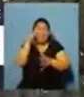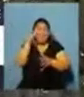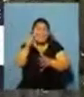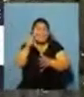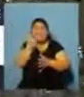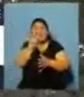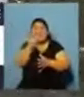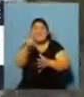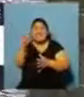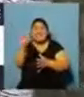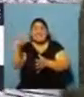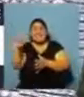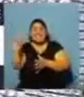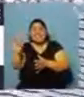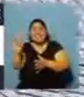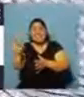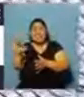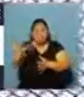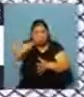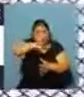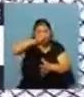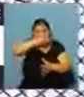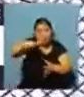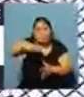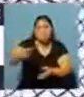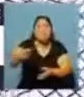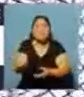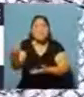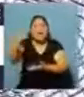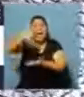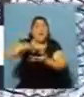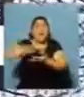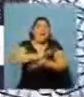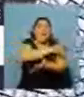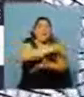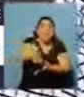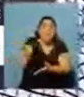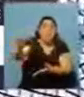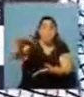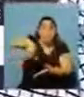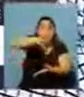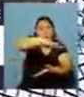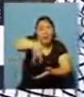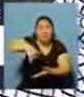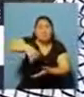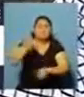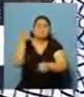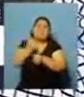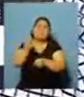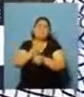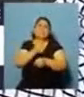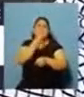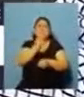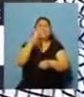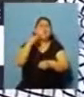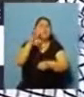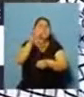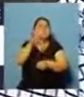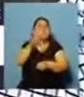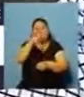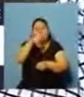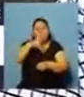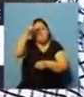de las cuales alrededor de 500 hectáreas dentro del Parque Nacional. Y bueno, trabajan 195 brigadistas de